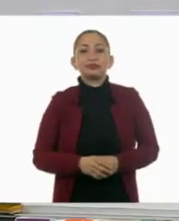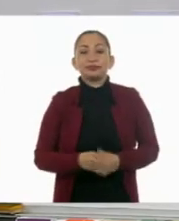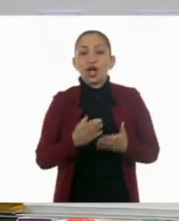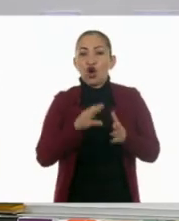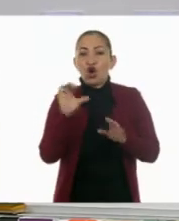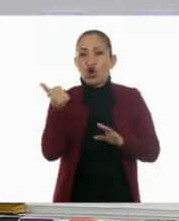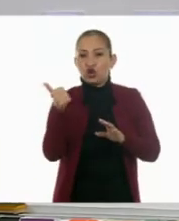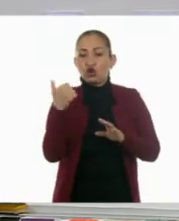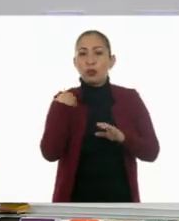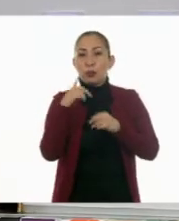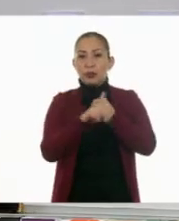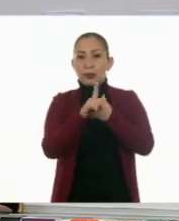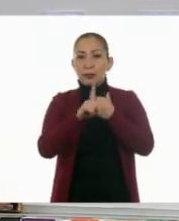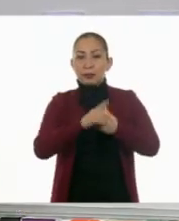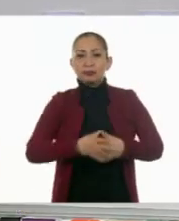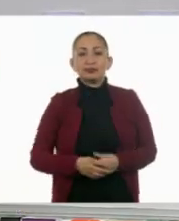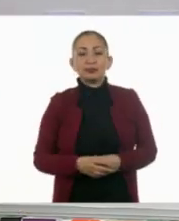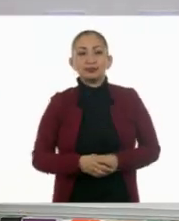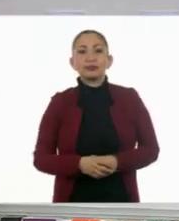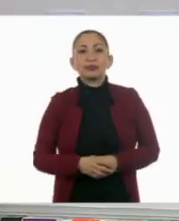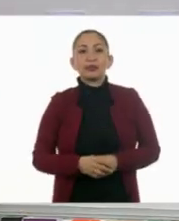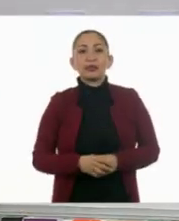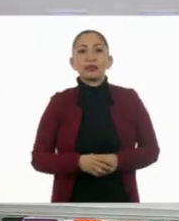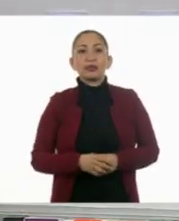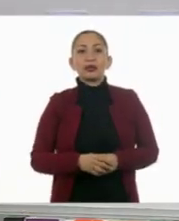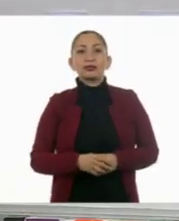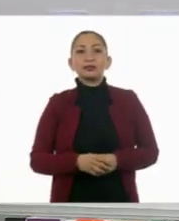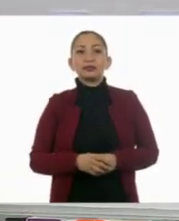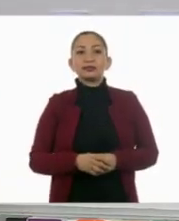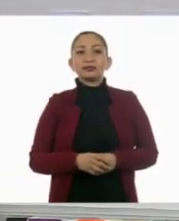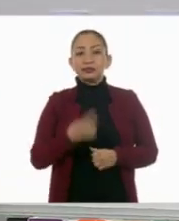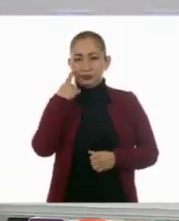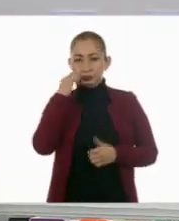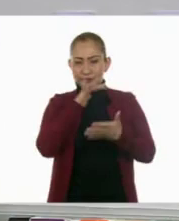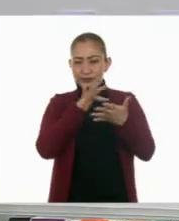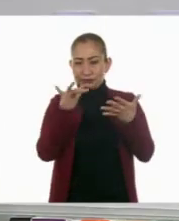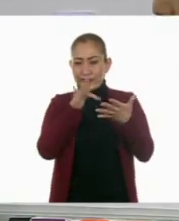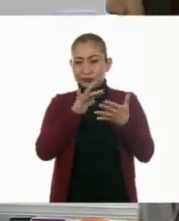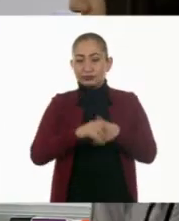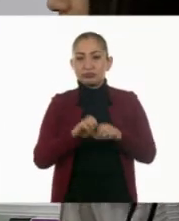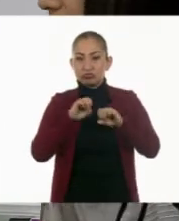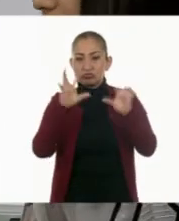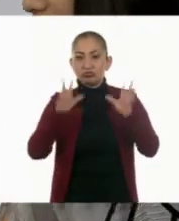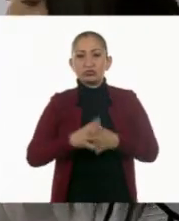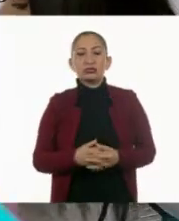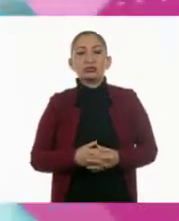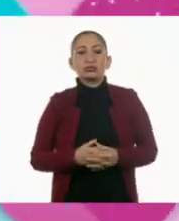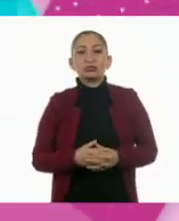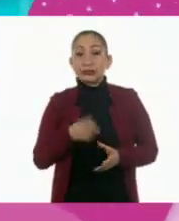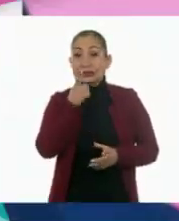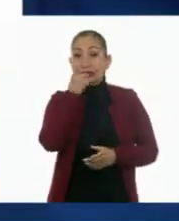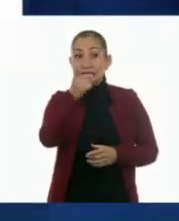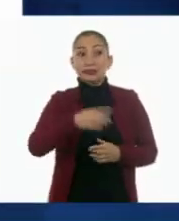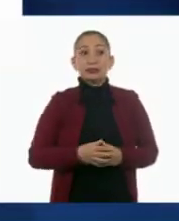vámonos con nuestro siguiente problema. Muy bien. María, ¿me ayudas a leerlo? Claro que sí. Dice,